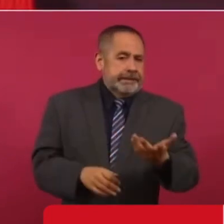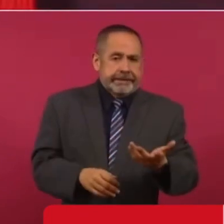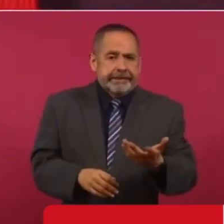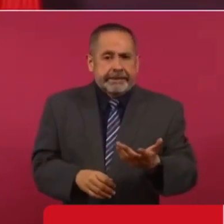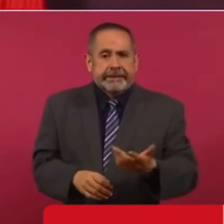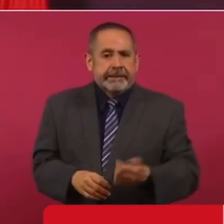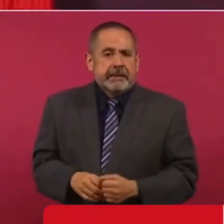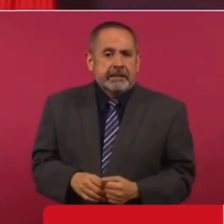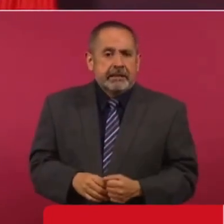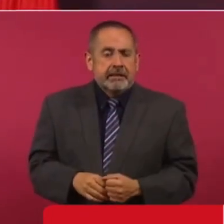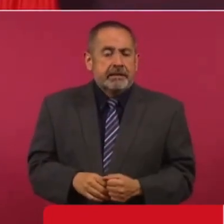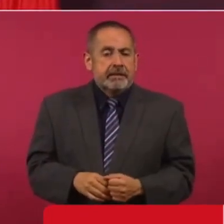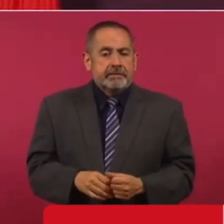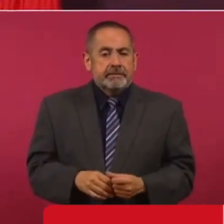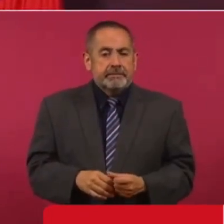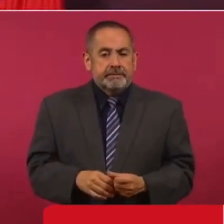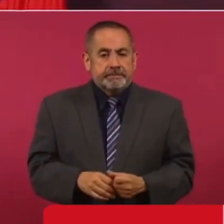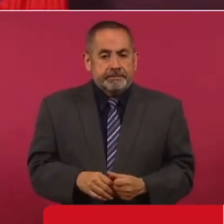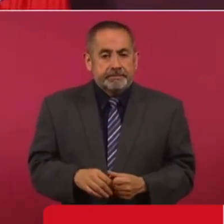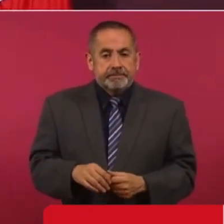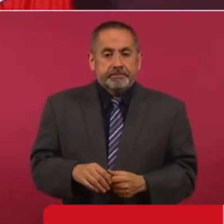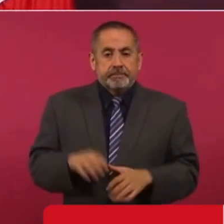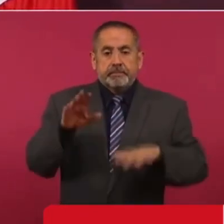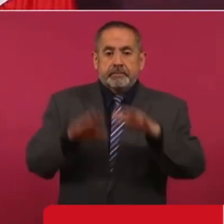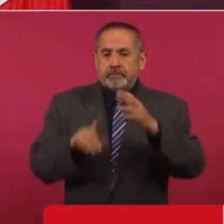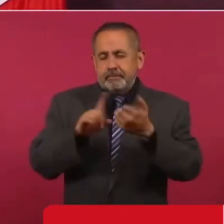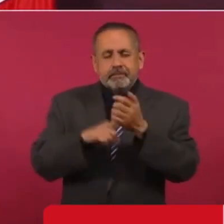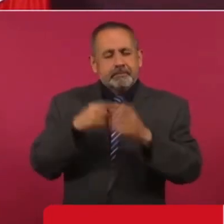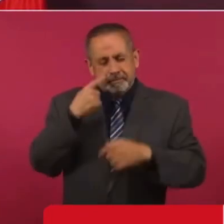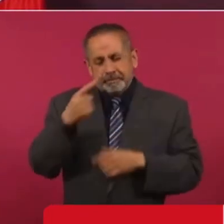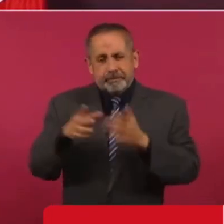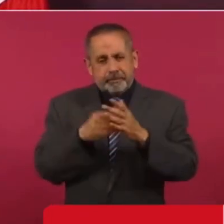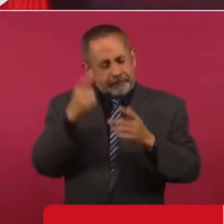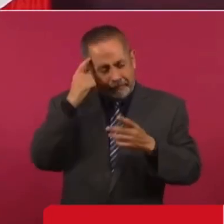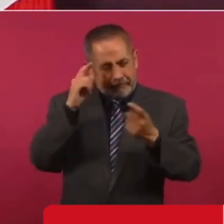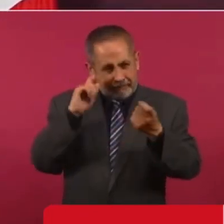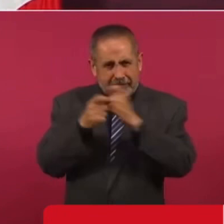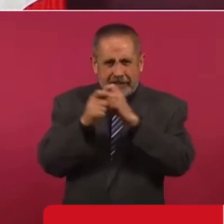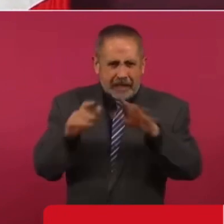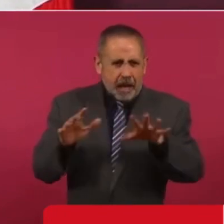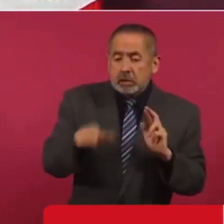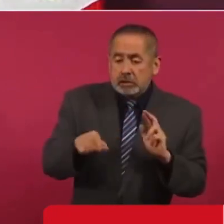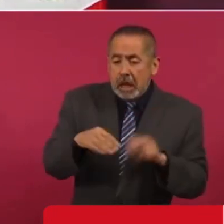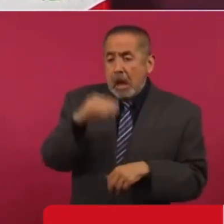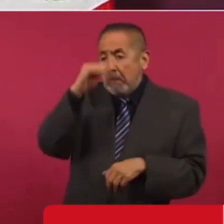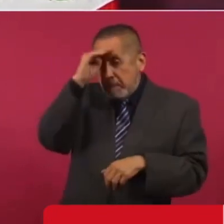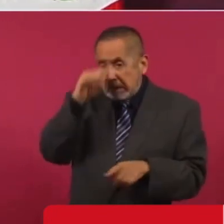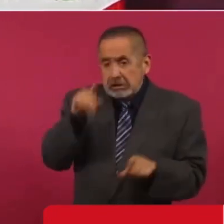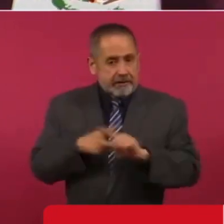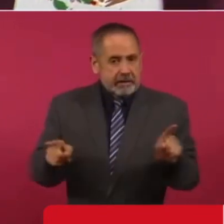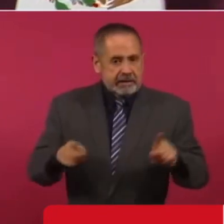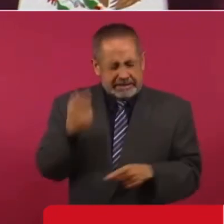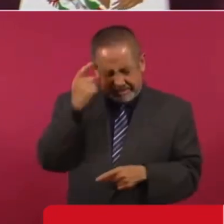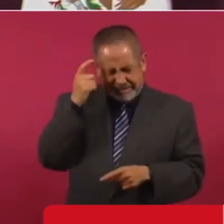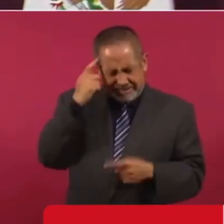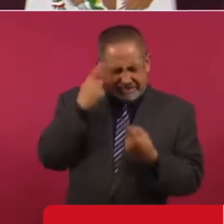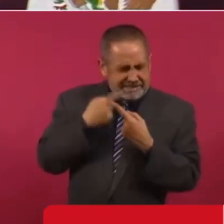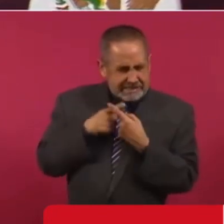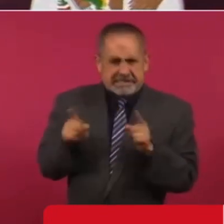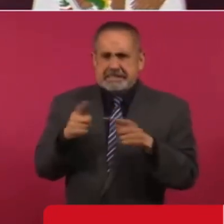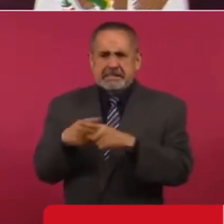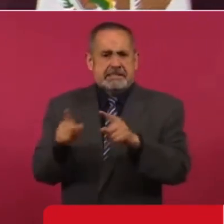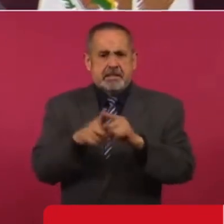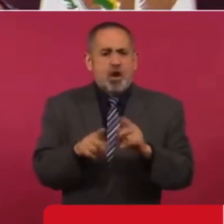veces que hay hasta revoluciones, siempre lo he dicho, y la gente sigue pensando igual. Ahora no, ahora de